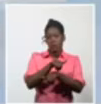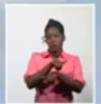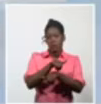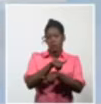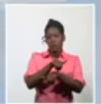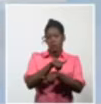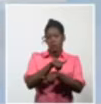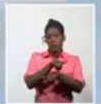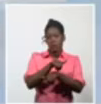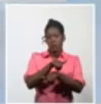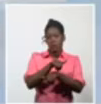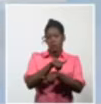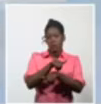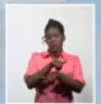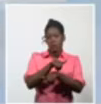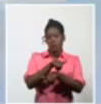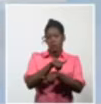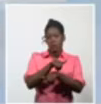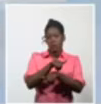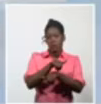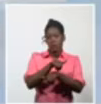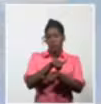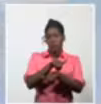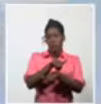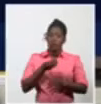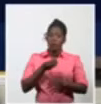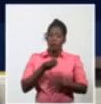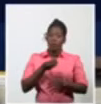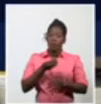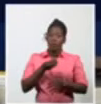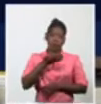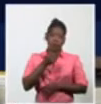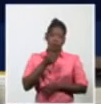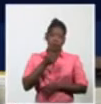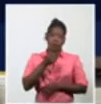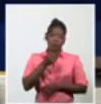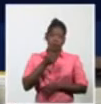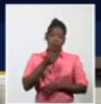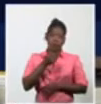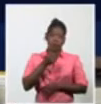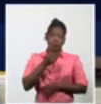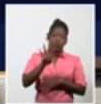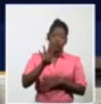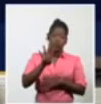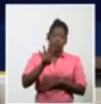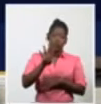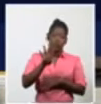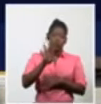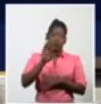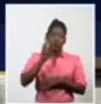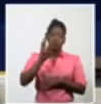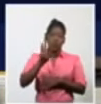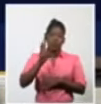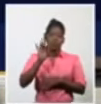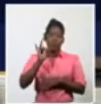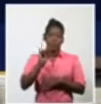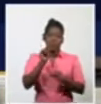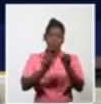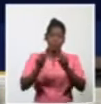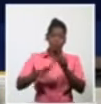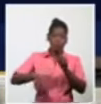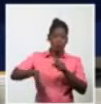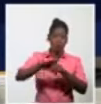tal. Podemos decir que de los 1.437 pacientes diagnosticados con la